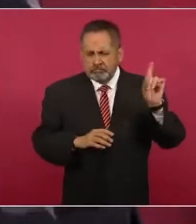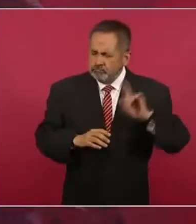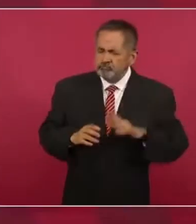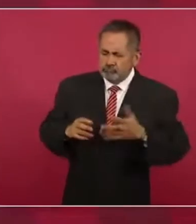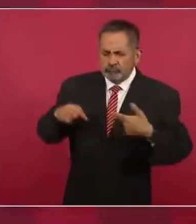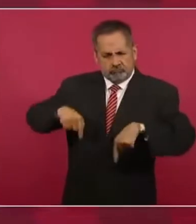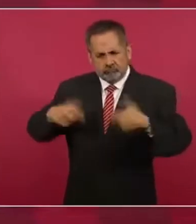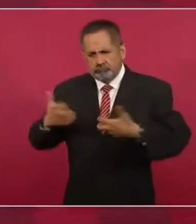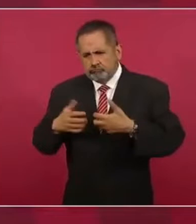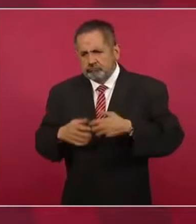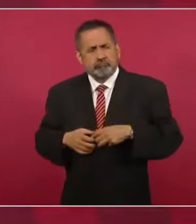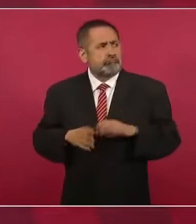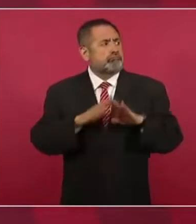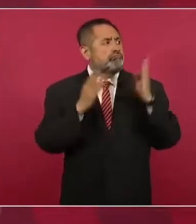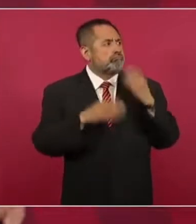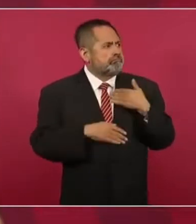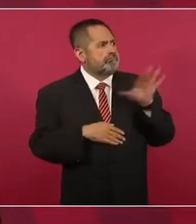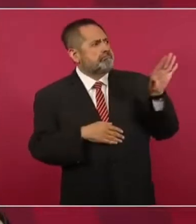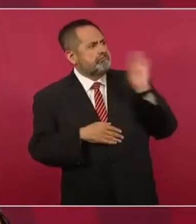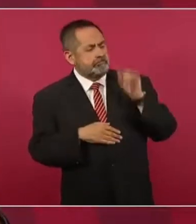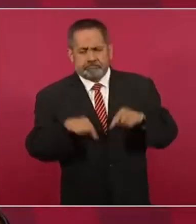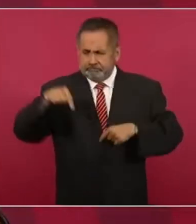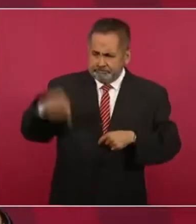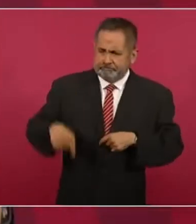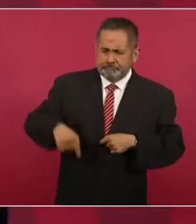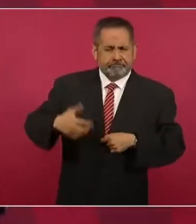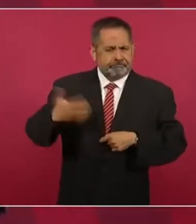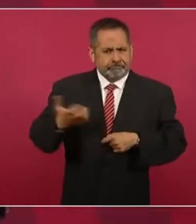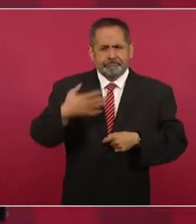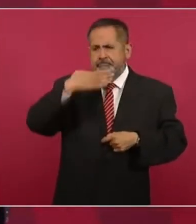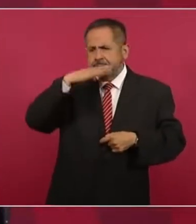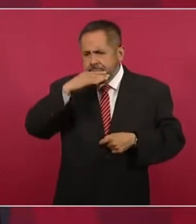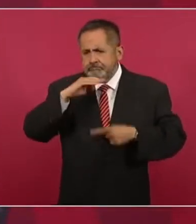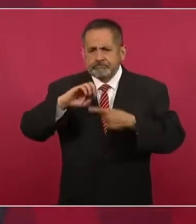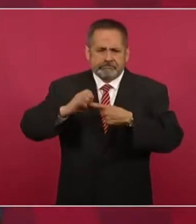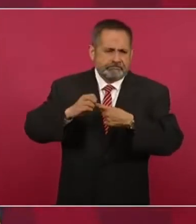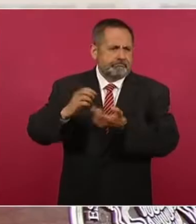pero que tengamos maíz, que tengamos frijol, que tengamos arroz,